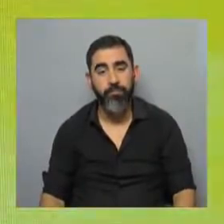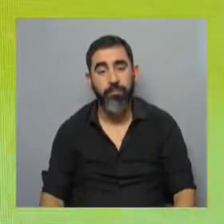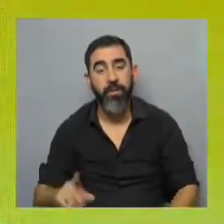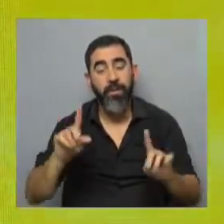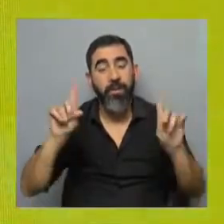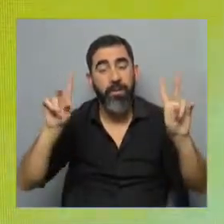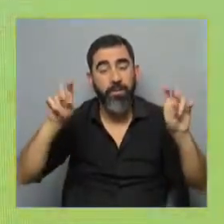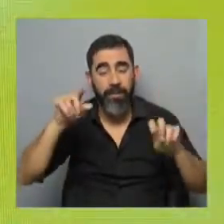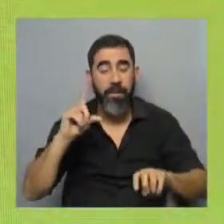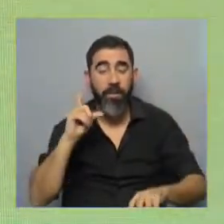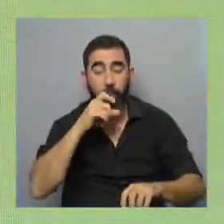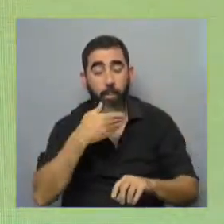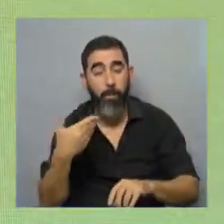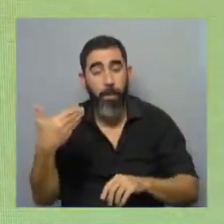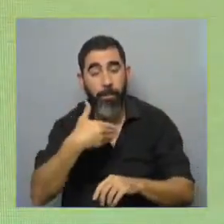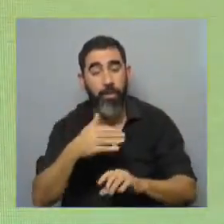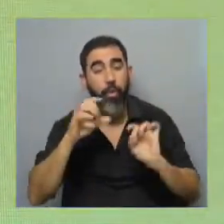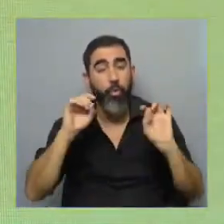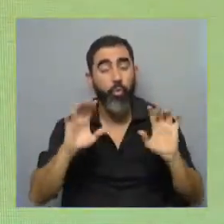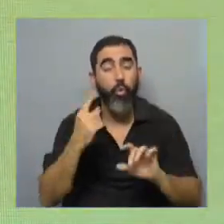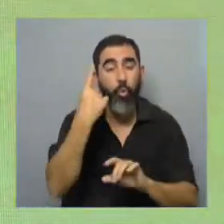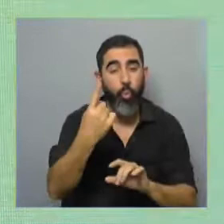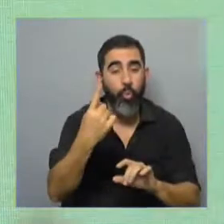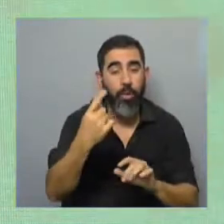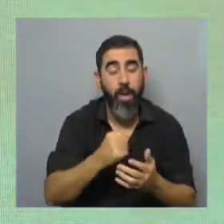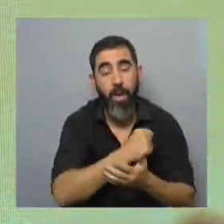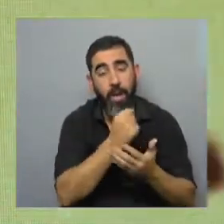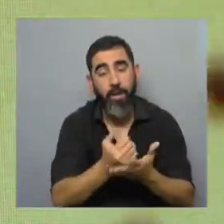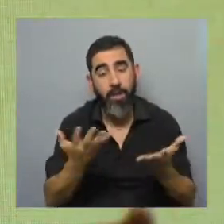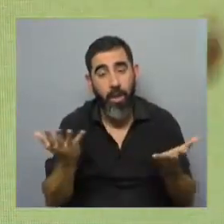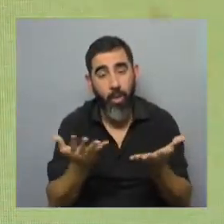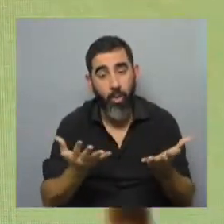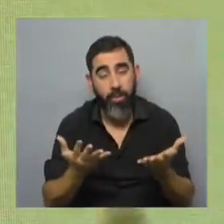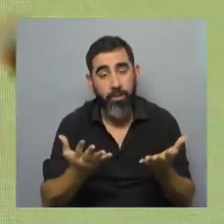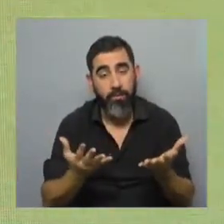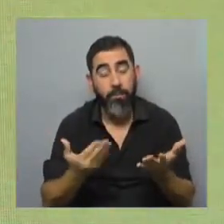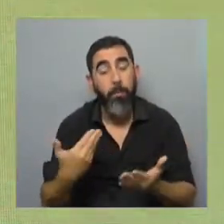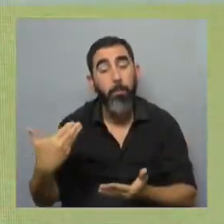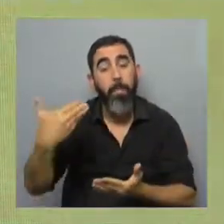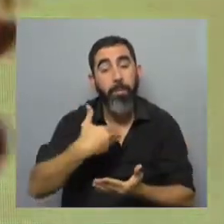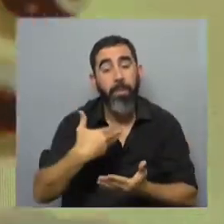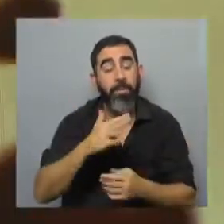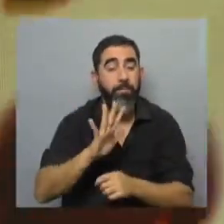Tacuarembó que me pidieron, solamente una hasta ahora me habían pedido